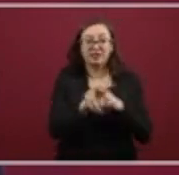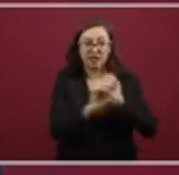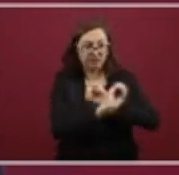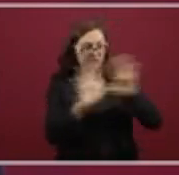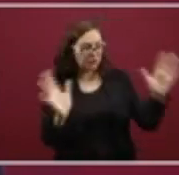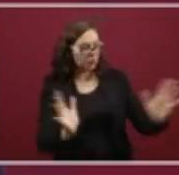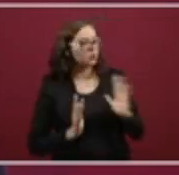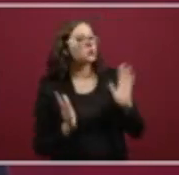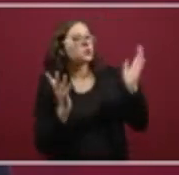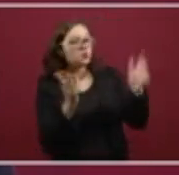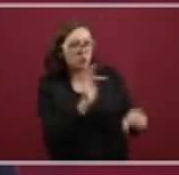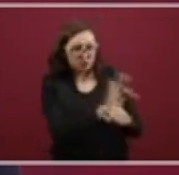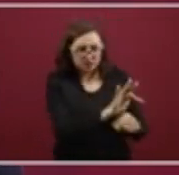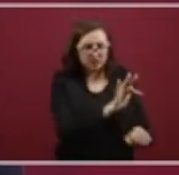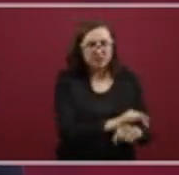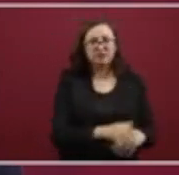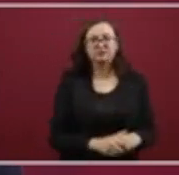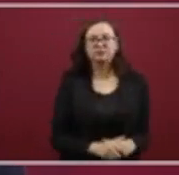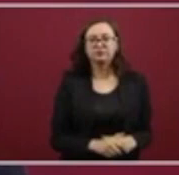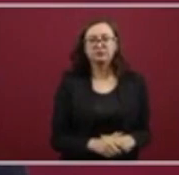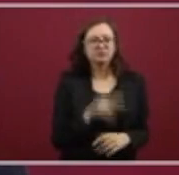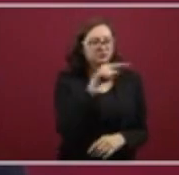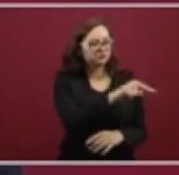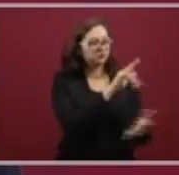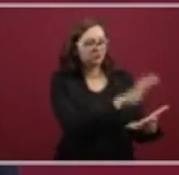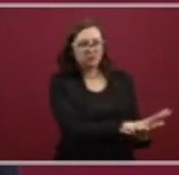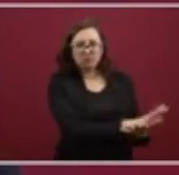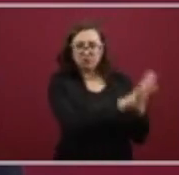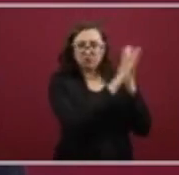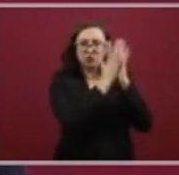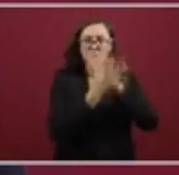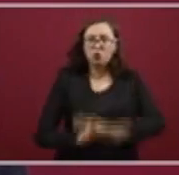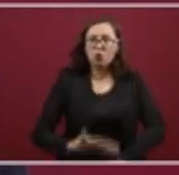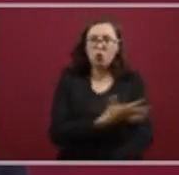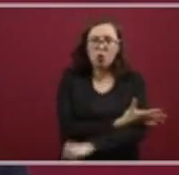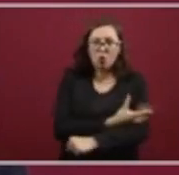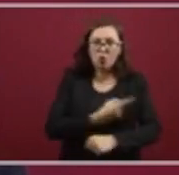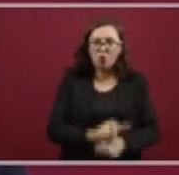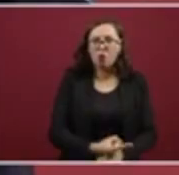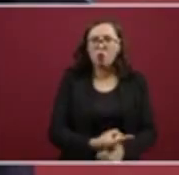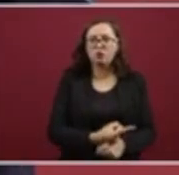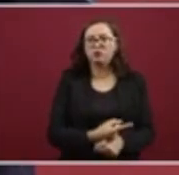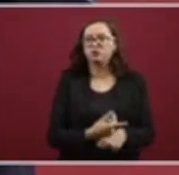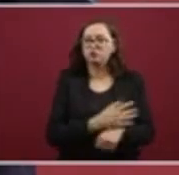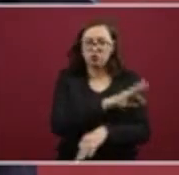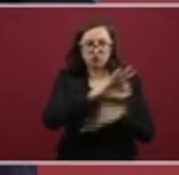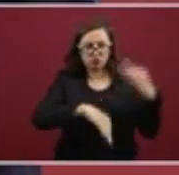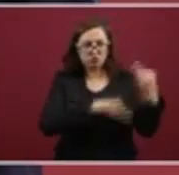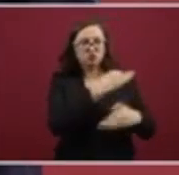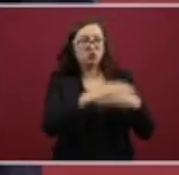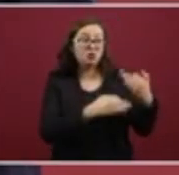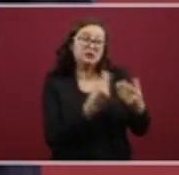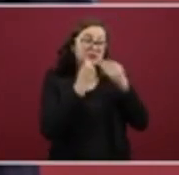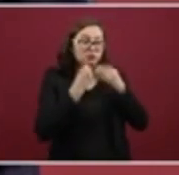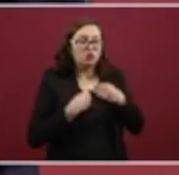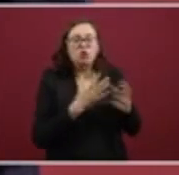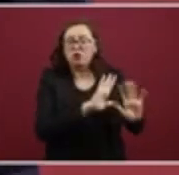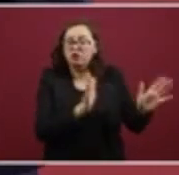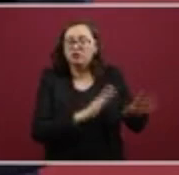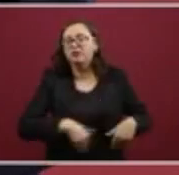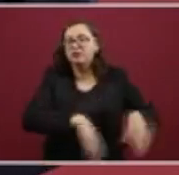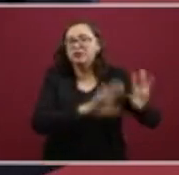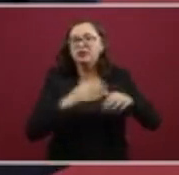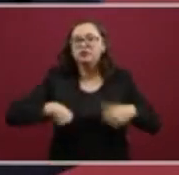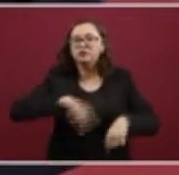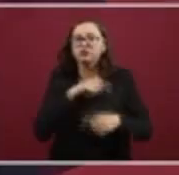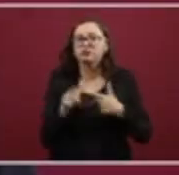transparencia, y se volvieron honestos y todo eso. Pero ni modo, pues vamos a seguir.